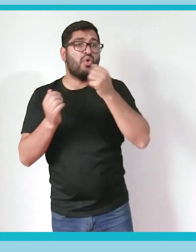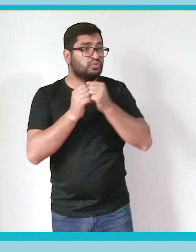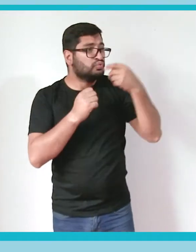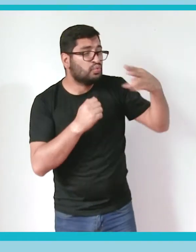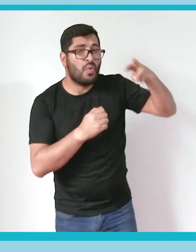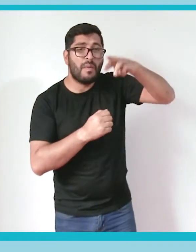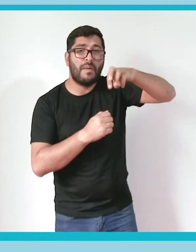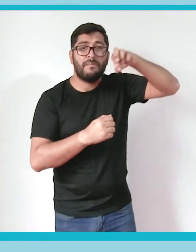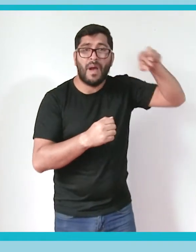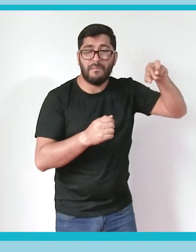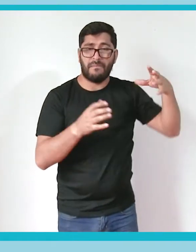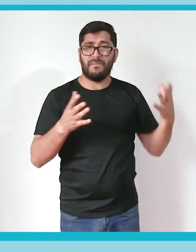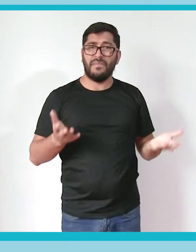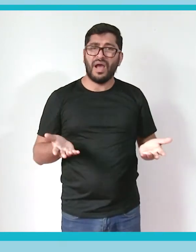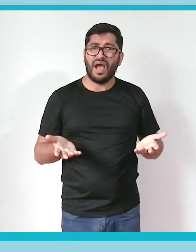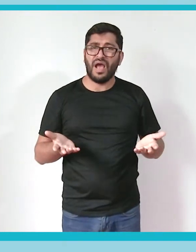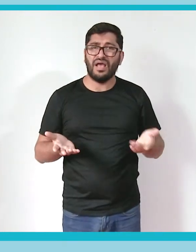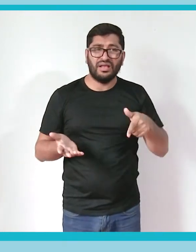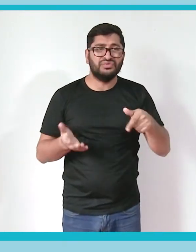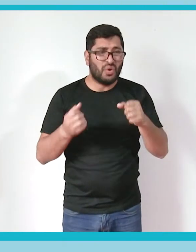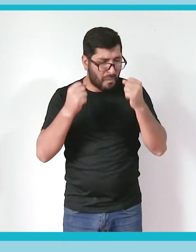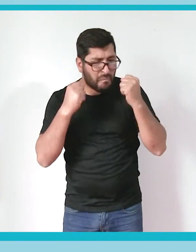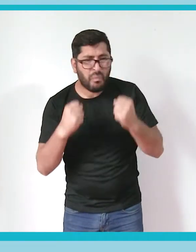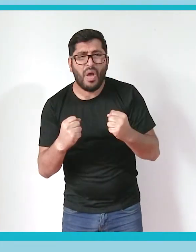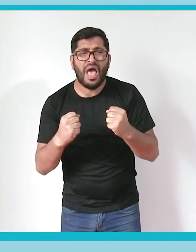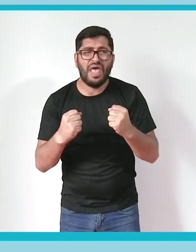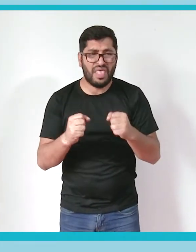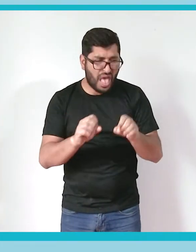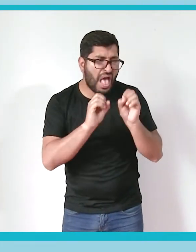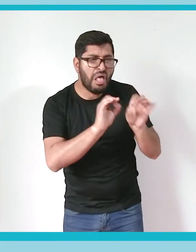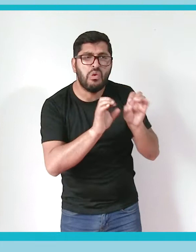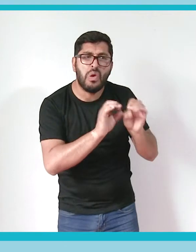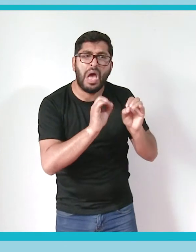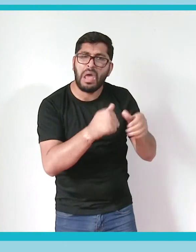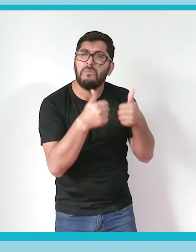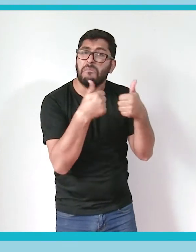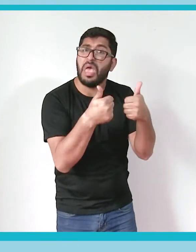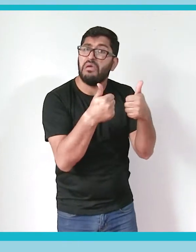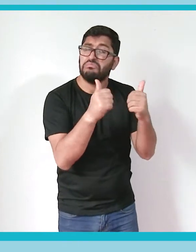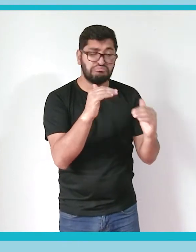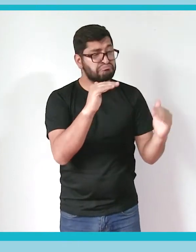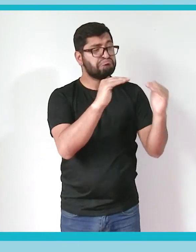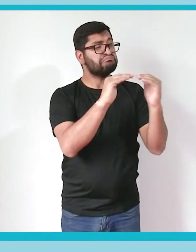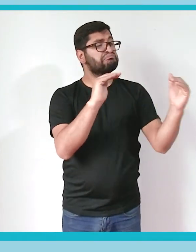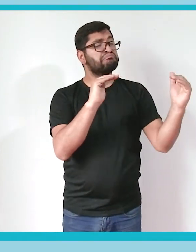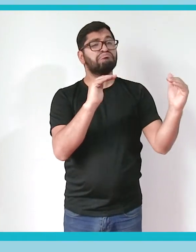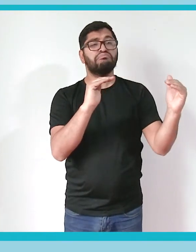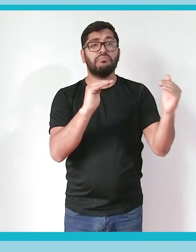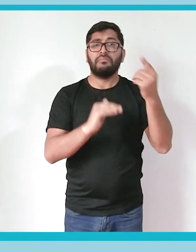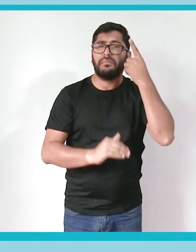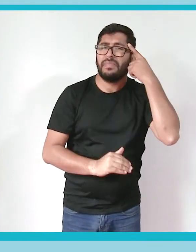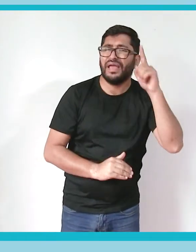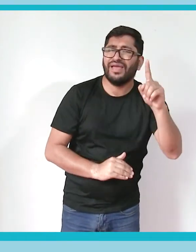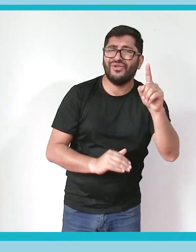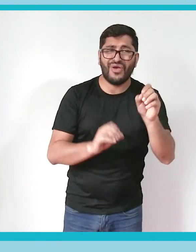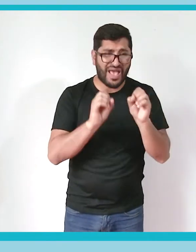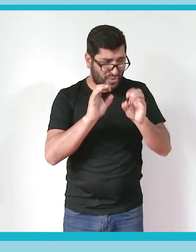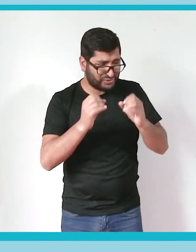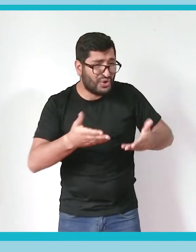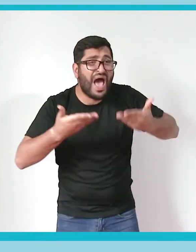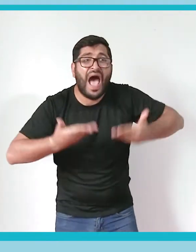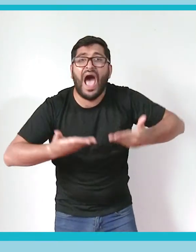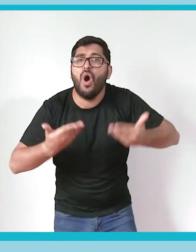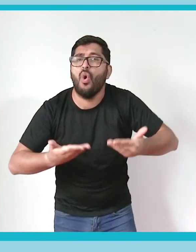en la ciudad, están donde están los padres. Y los padres pudieron educarse, como decía la Lamien, se educaron, pero